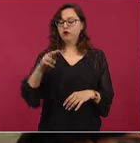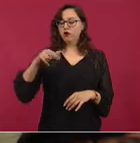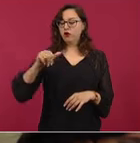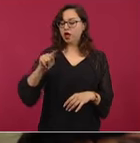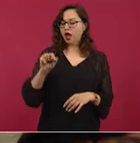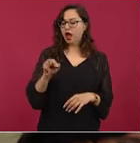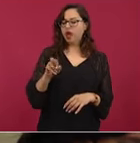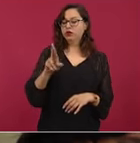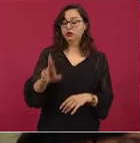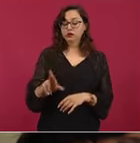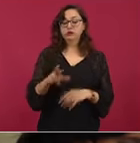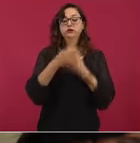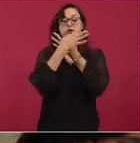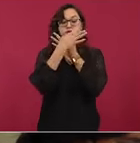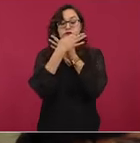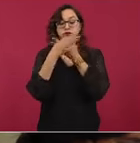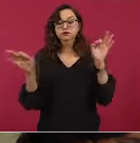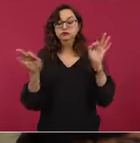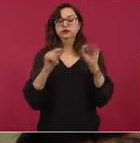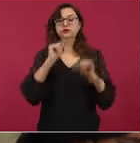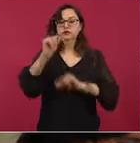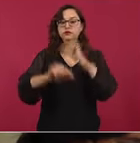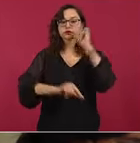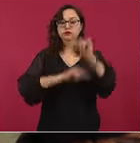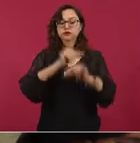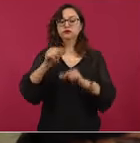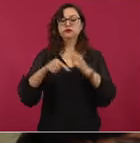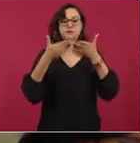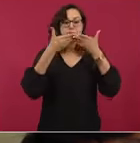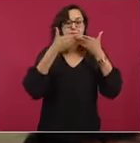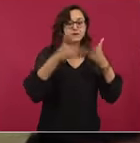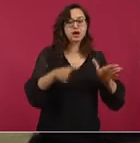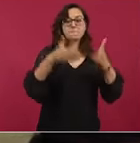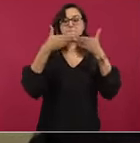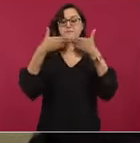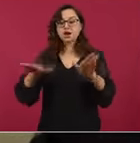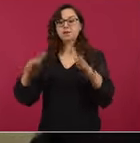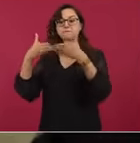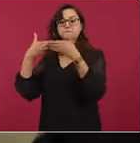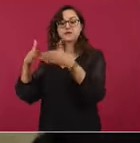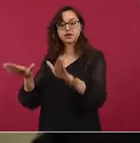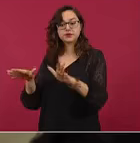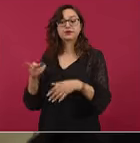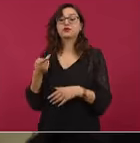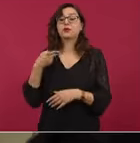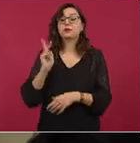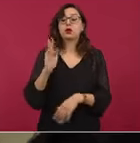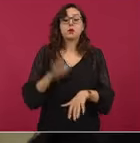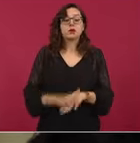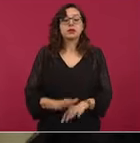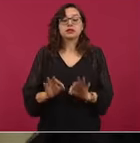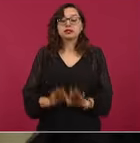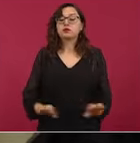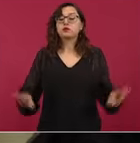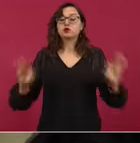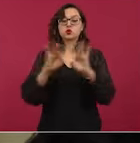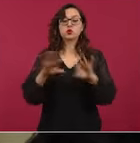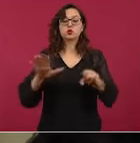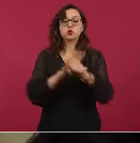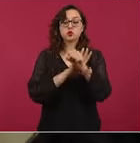se echarían a andar 11 más. Pero lo más importante es que se manejarían bajo el esquema